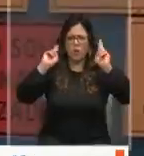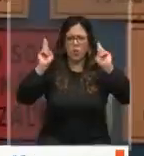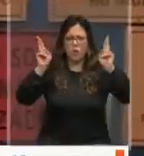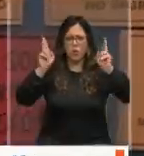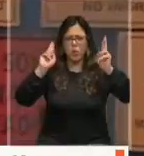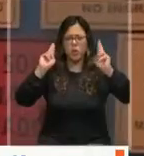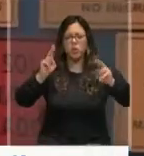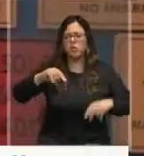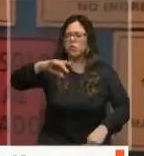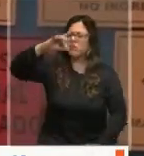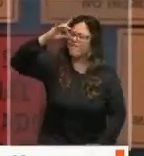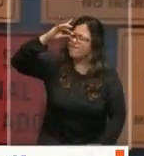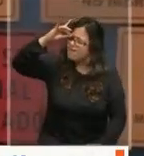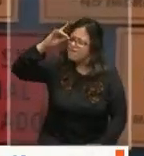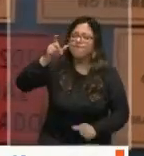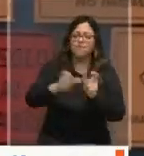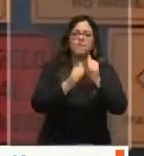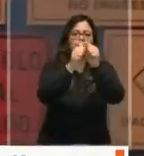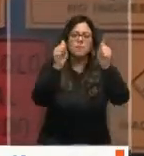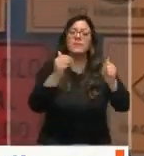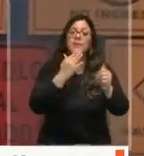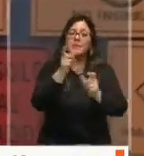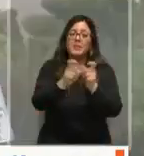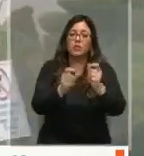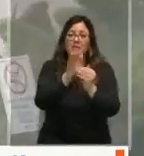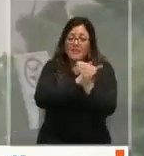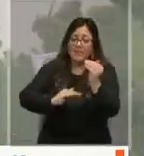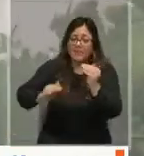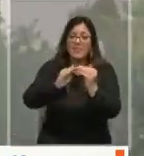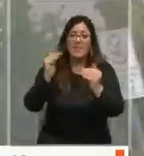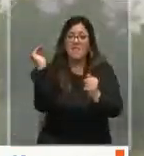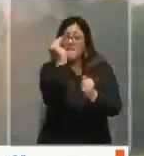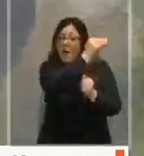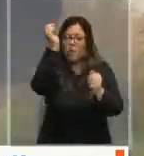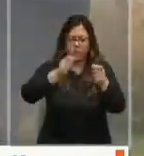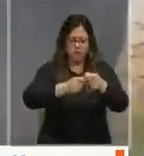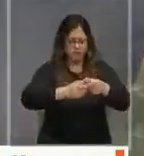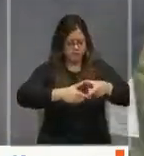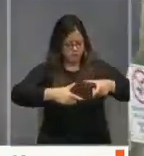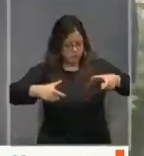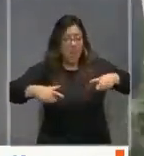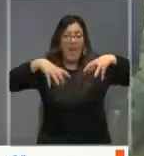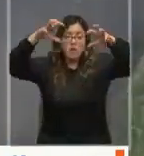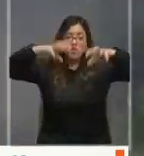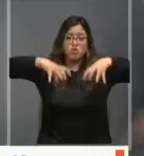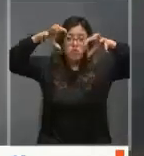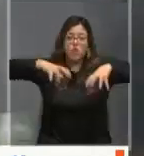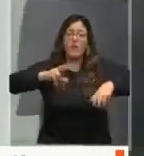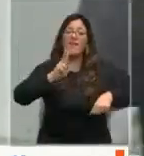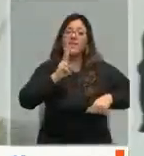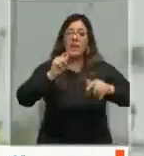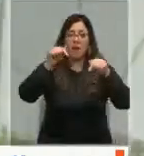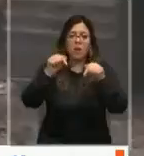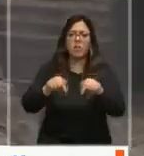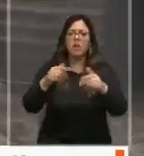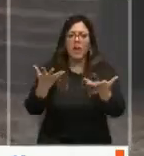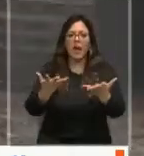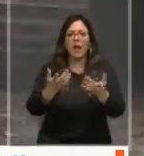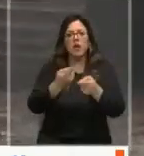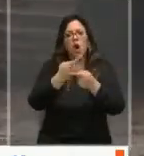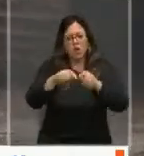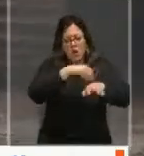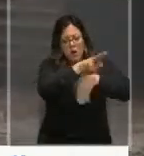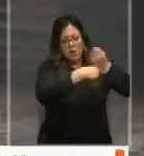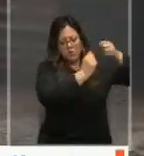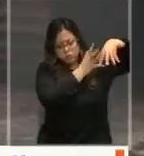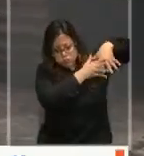Nuevo dolor de cabeza para autoridades y vecinos de los famosos socavones. Las lluvias de este viernes provocaron un nuevo